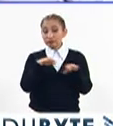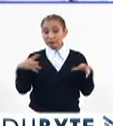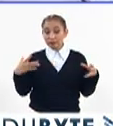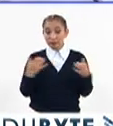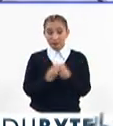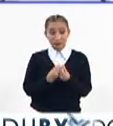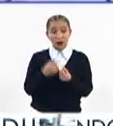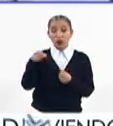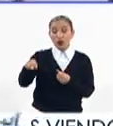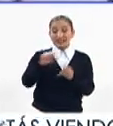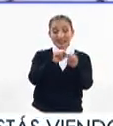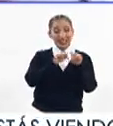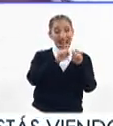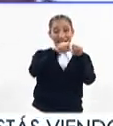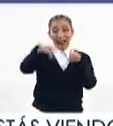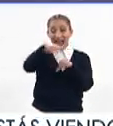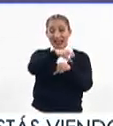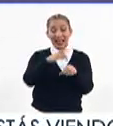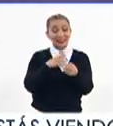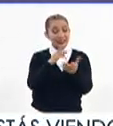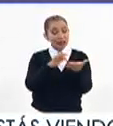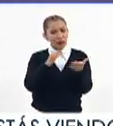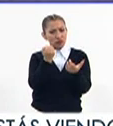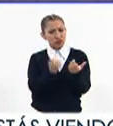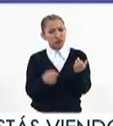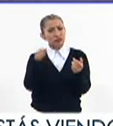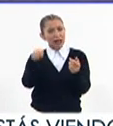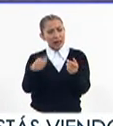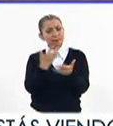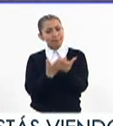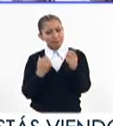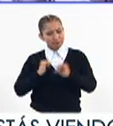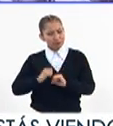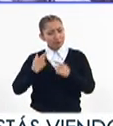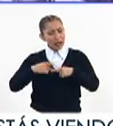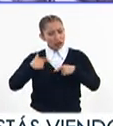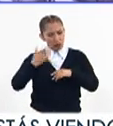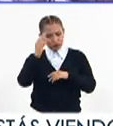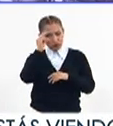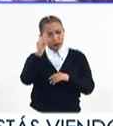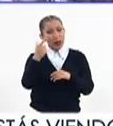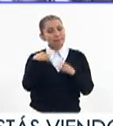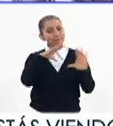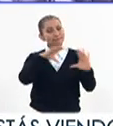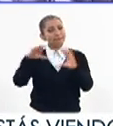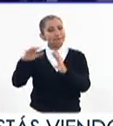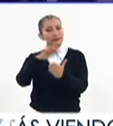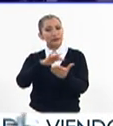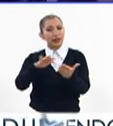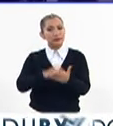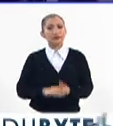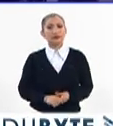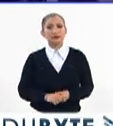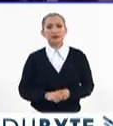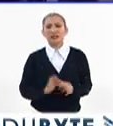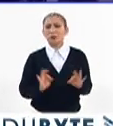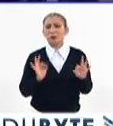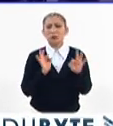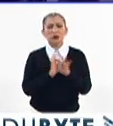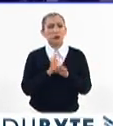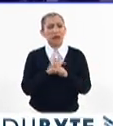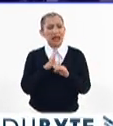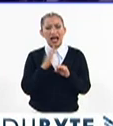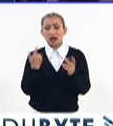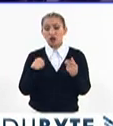en conjunto con las salas de lectura distinguidas por estar en manos de personas capacitadas en la formación lectora. Es muy importante porque